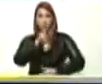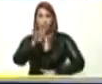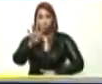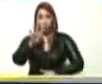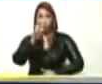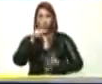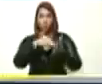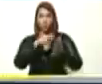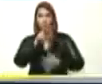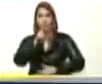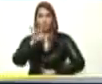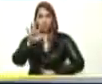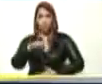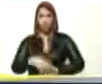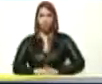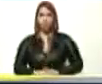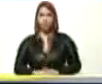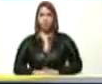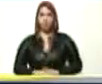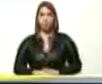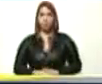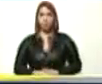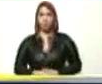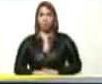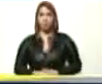2024, y 2025,